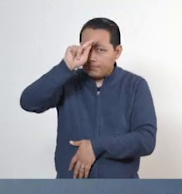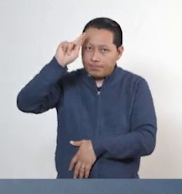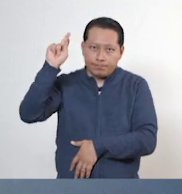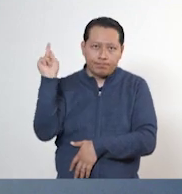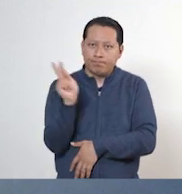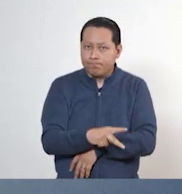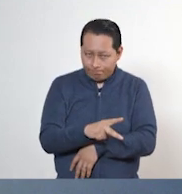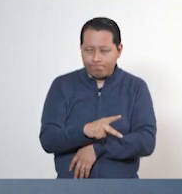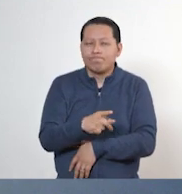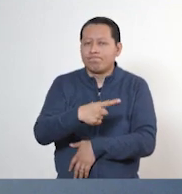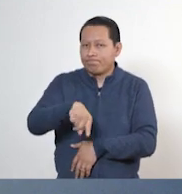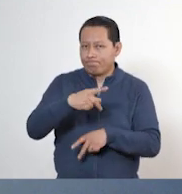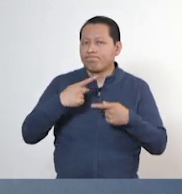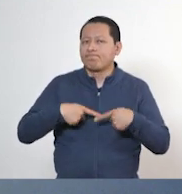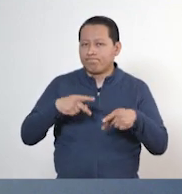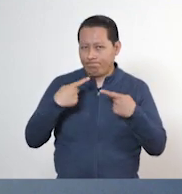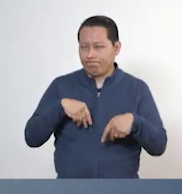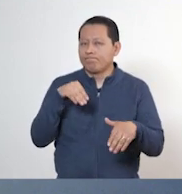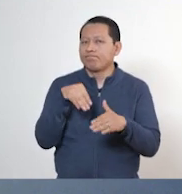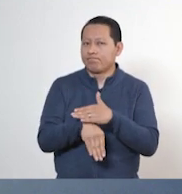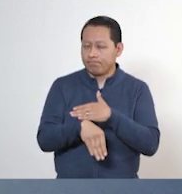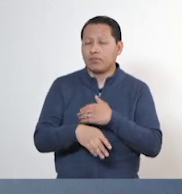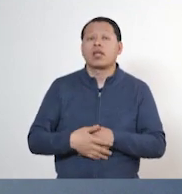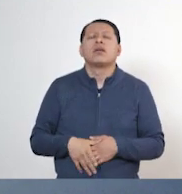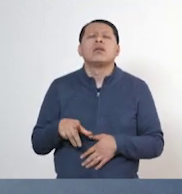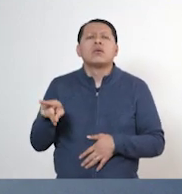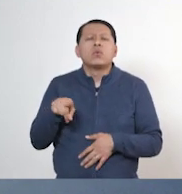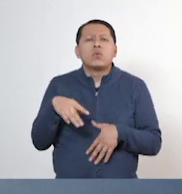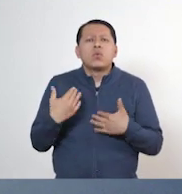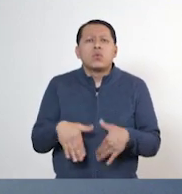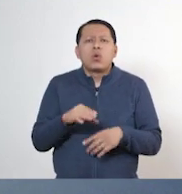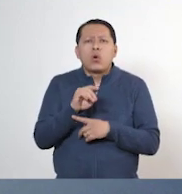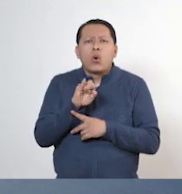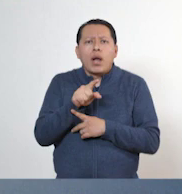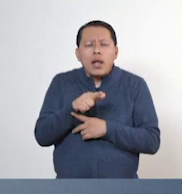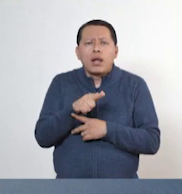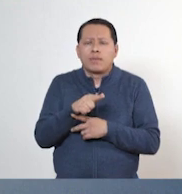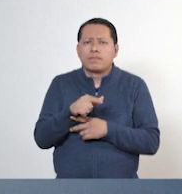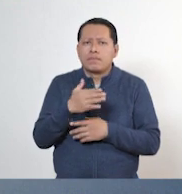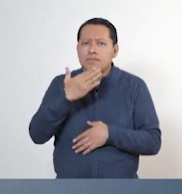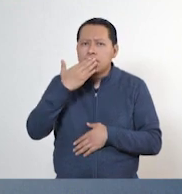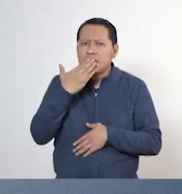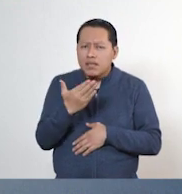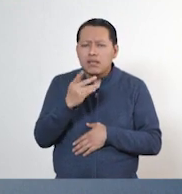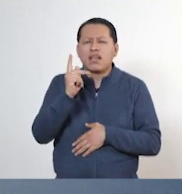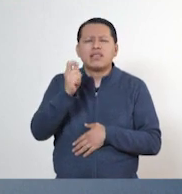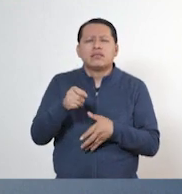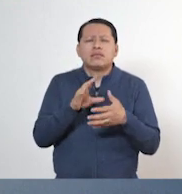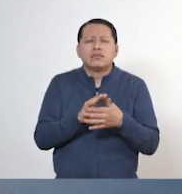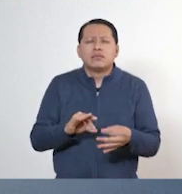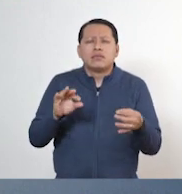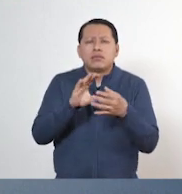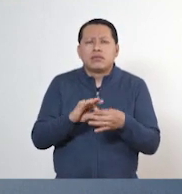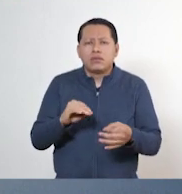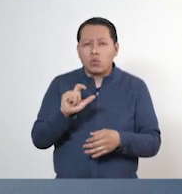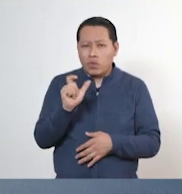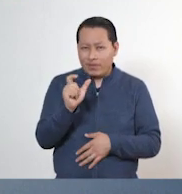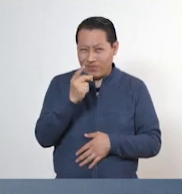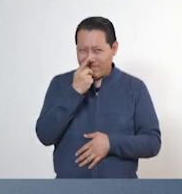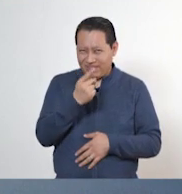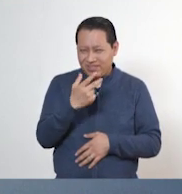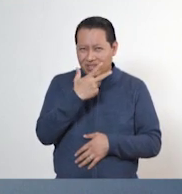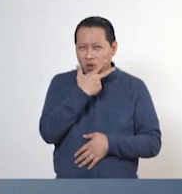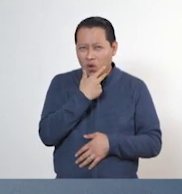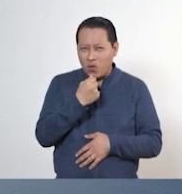los hombres. Es un hermoso texto coral. Y bueno, pues corresponde en su momento, cuando decían